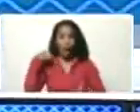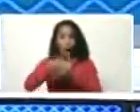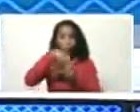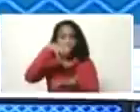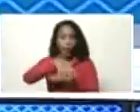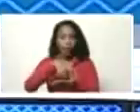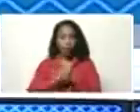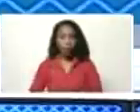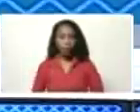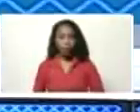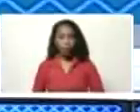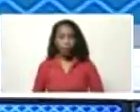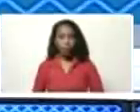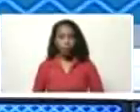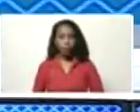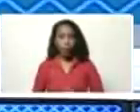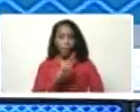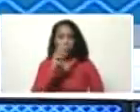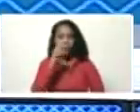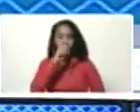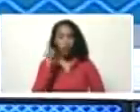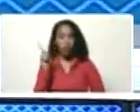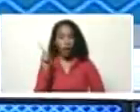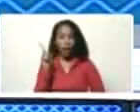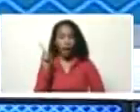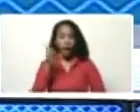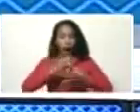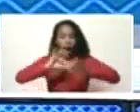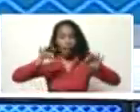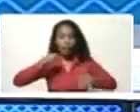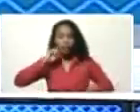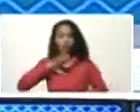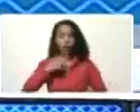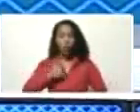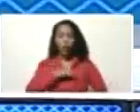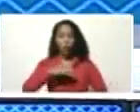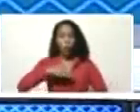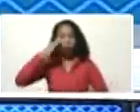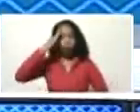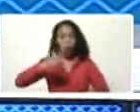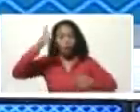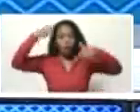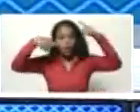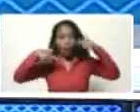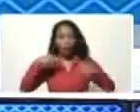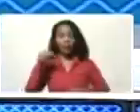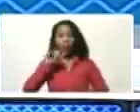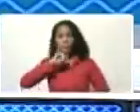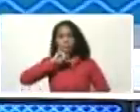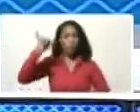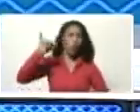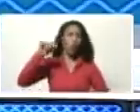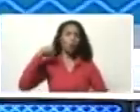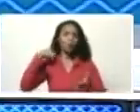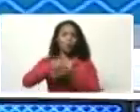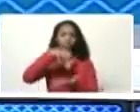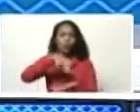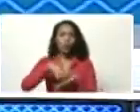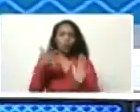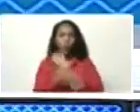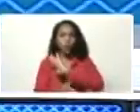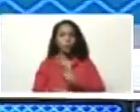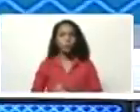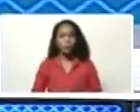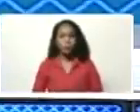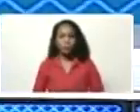Estado, a 20 años de la cadena histórica donde nuestro comandante Chávez denunció el golpe de Estado.